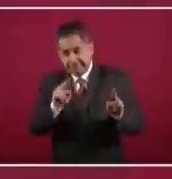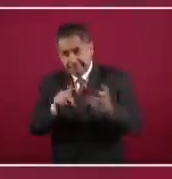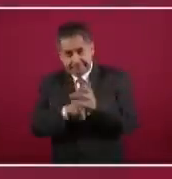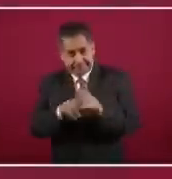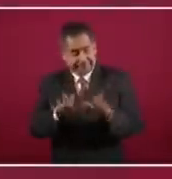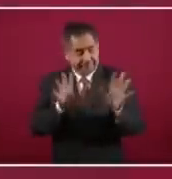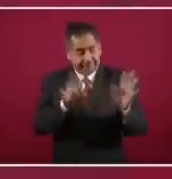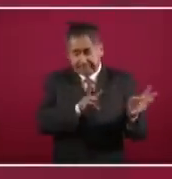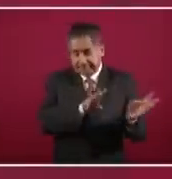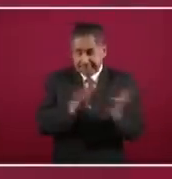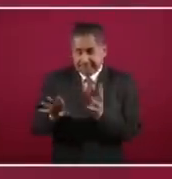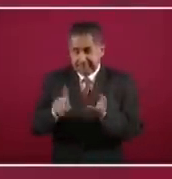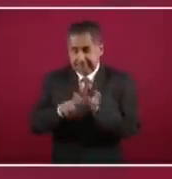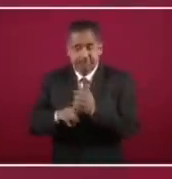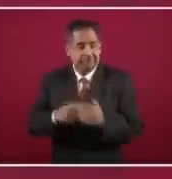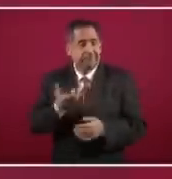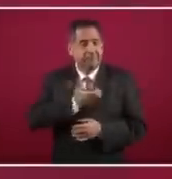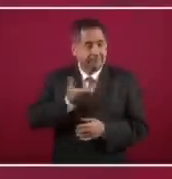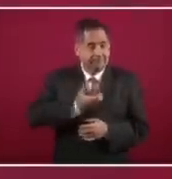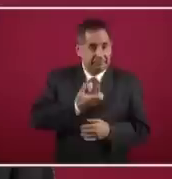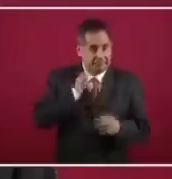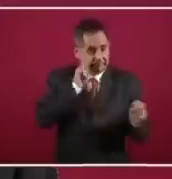presenta en el Zócalo